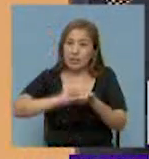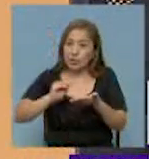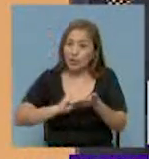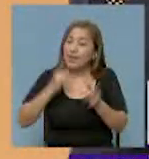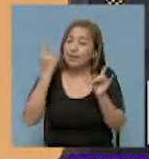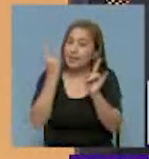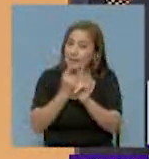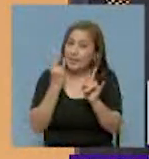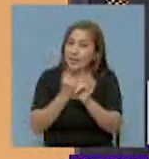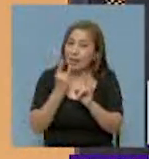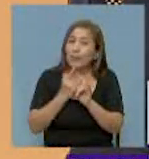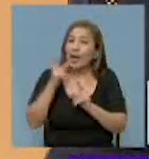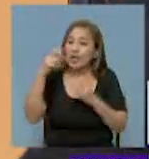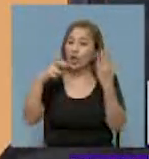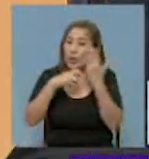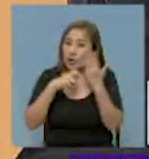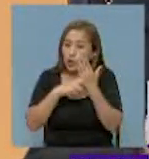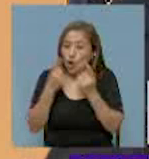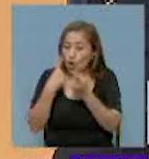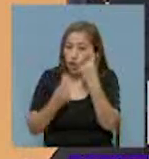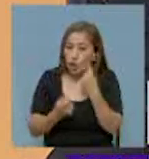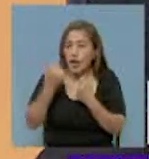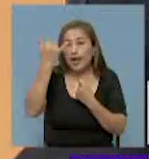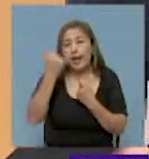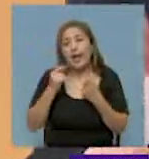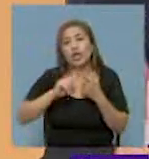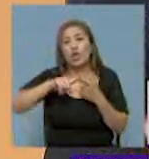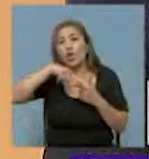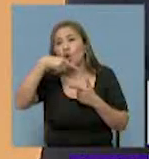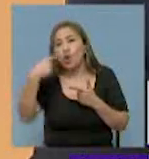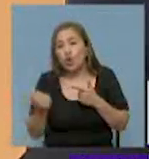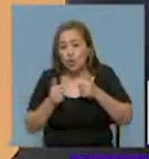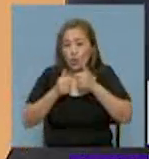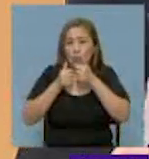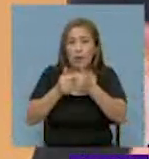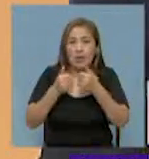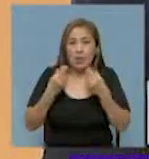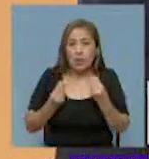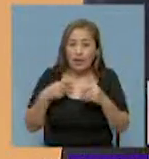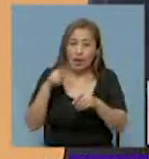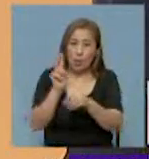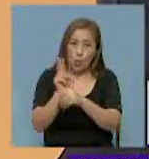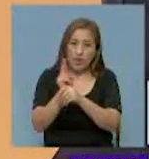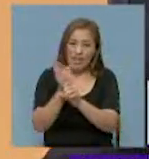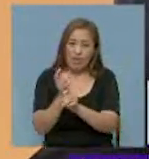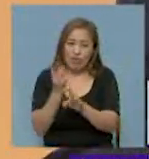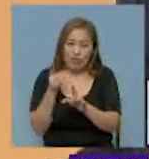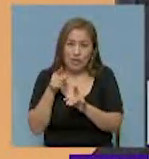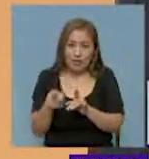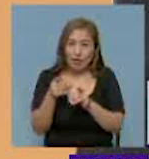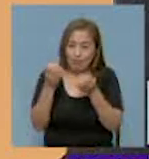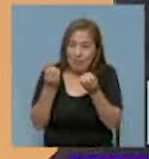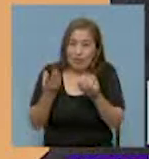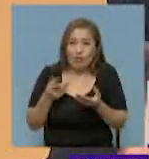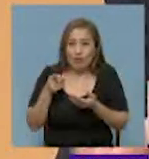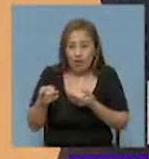hay supervisores pedagógico siempre hay otro acompañamiento para cuidar la alcaldía educativa cuidado que